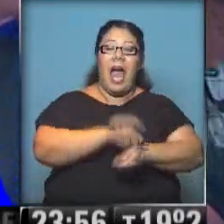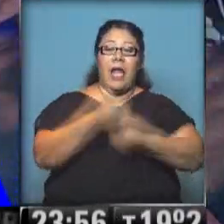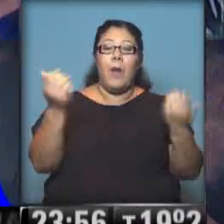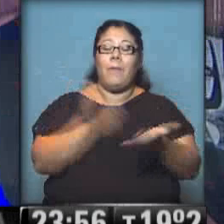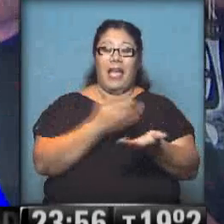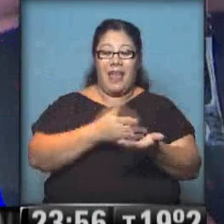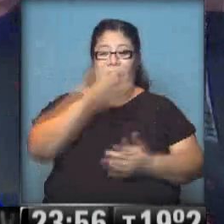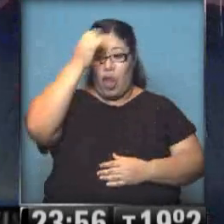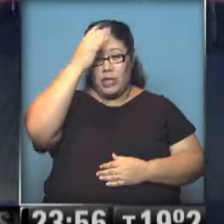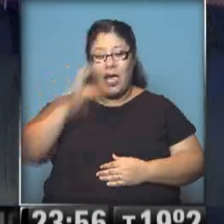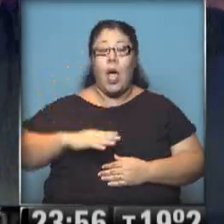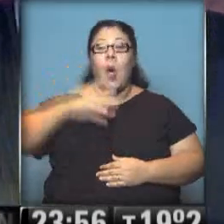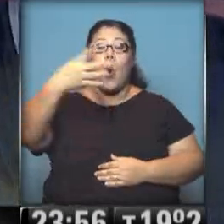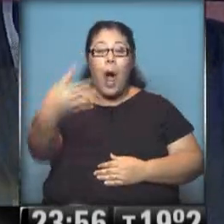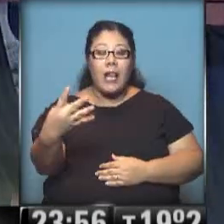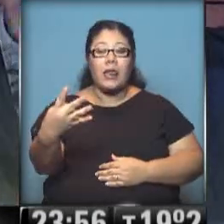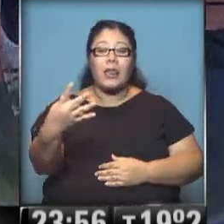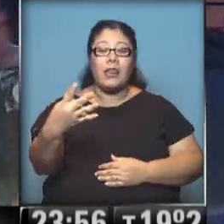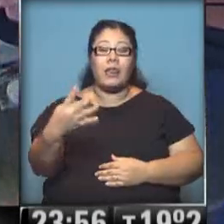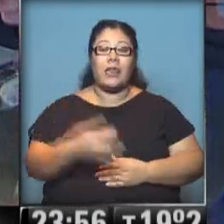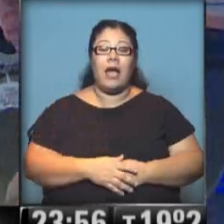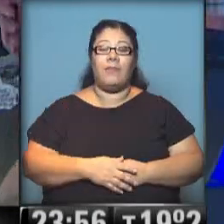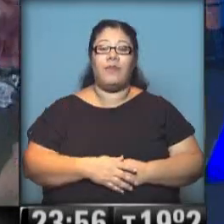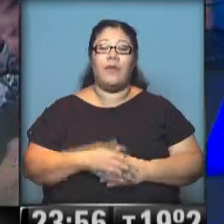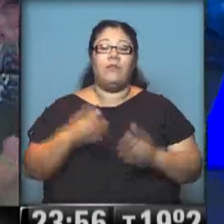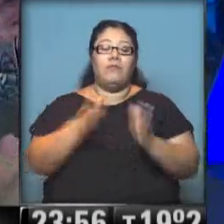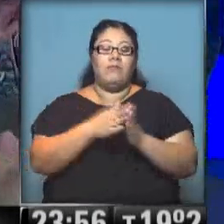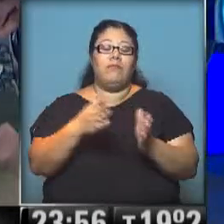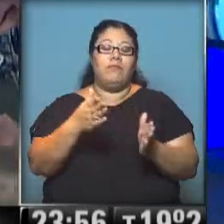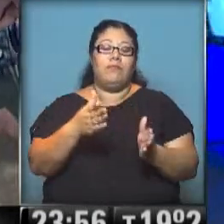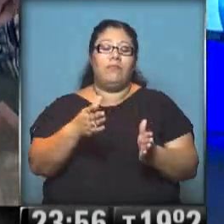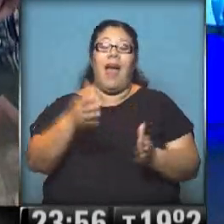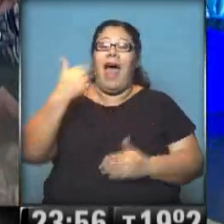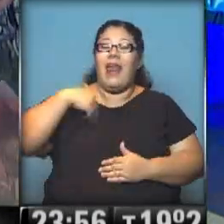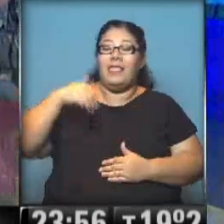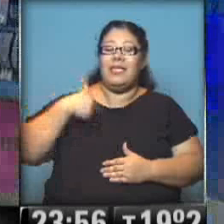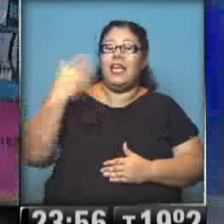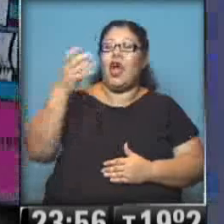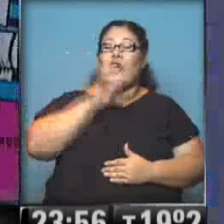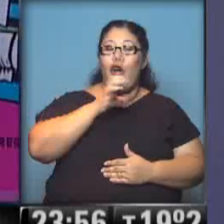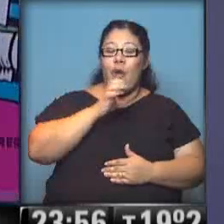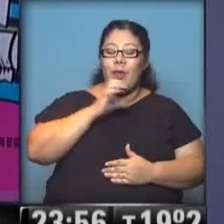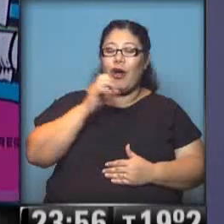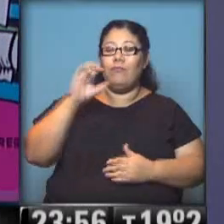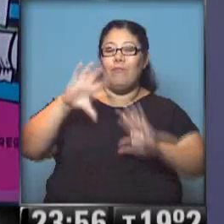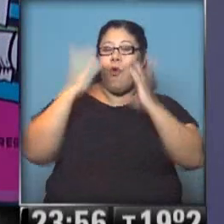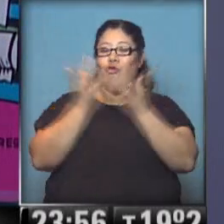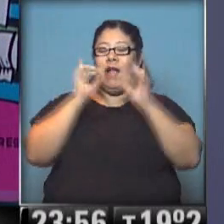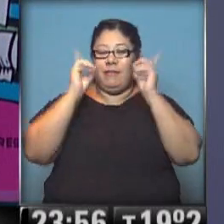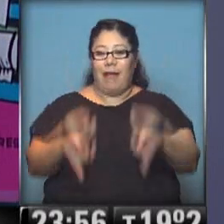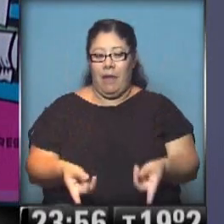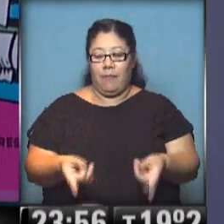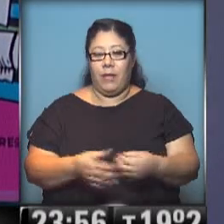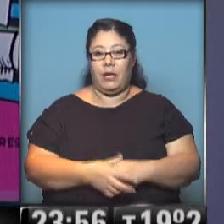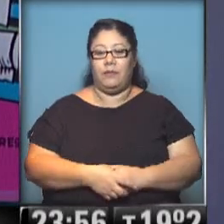4º volumen, el clásico librito de Ediciones de la Flor, un ícono del humor gráfico argentino y mundial. Bien, Gustavo, desde el humor